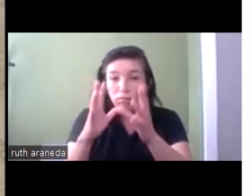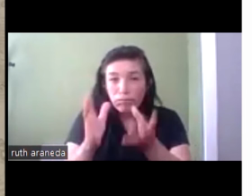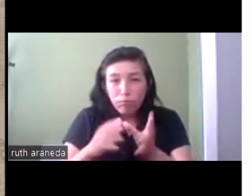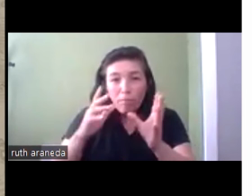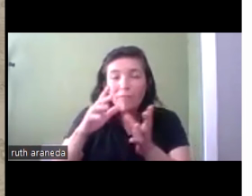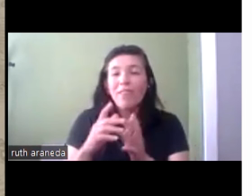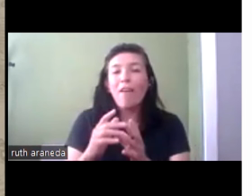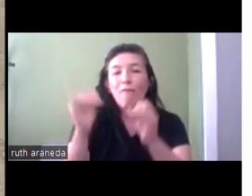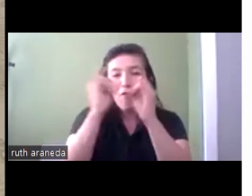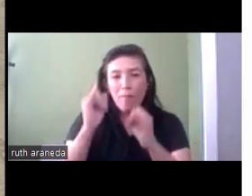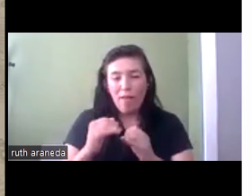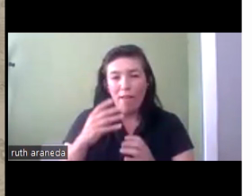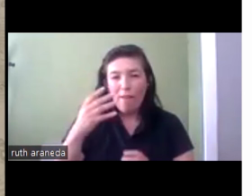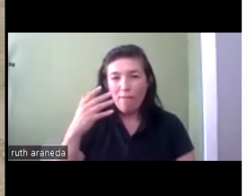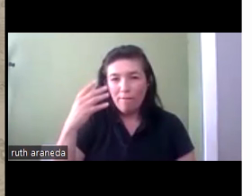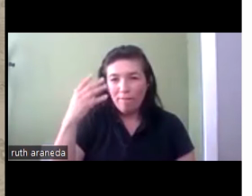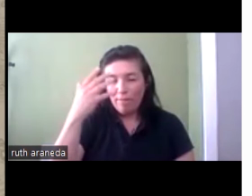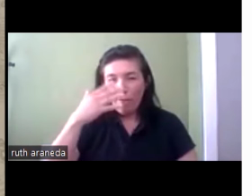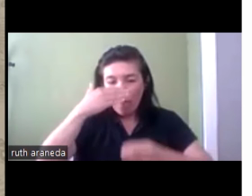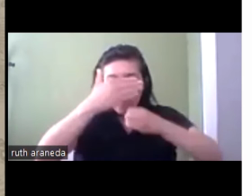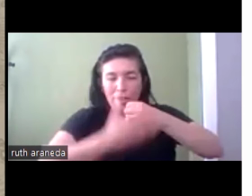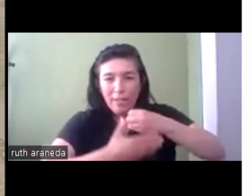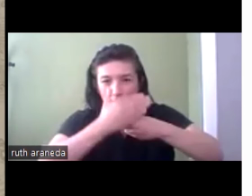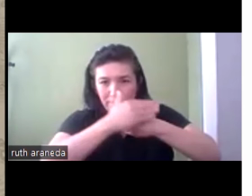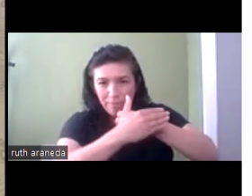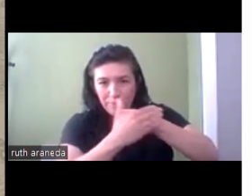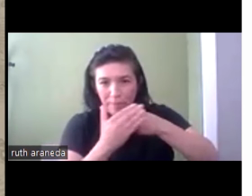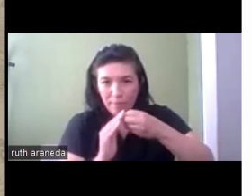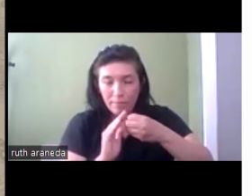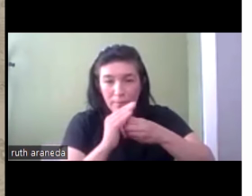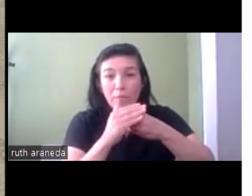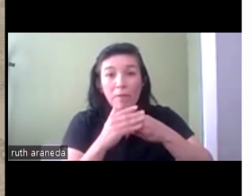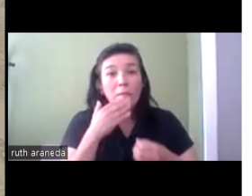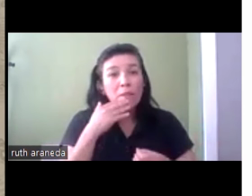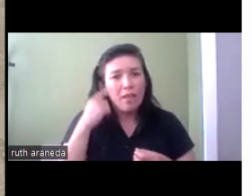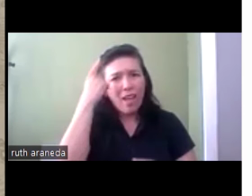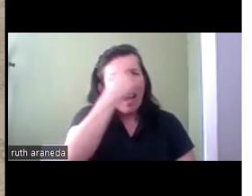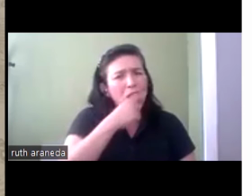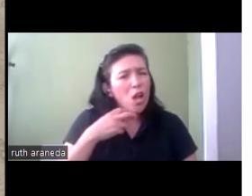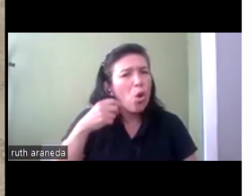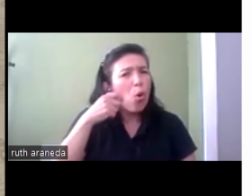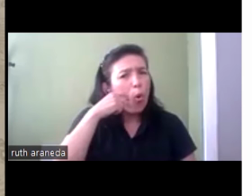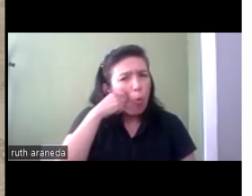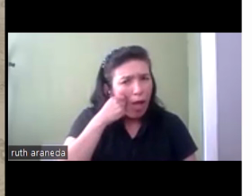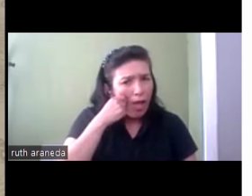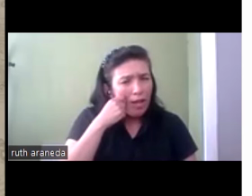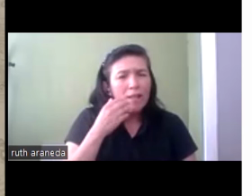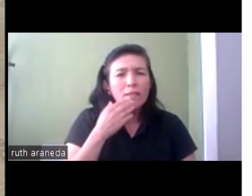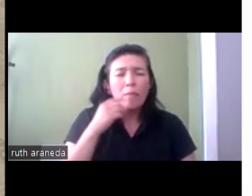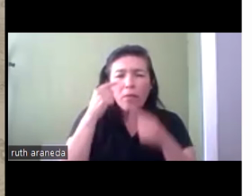¿ya? Tenemos no solamente expresiones de manifestaciones humanas, sino que también expresiones